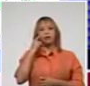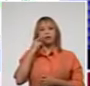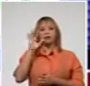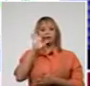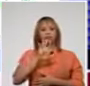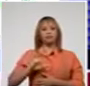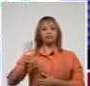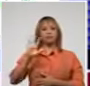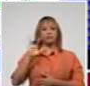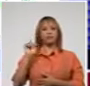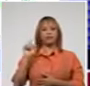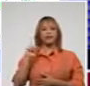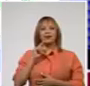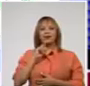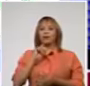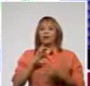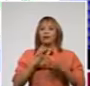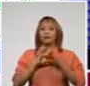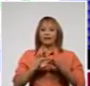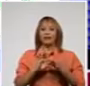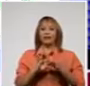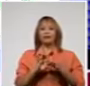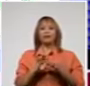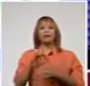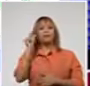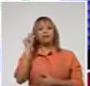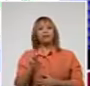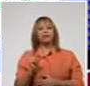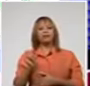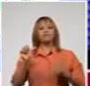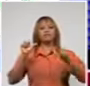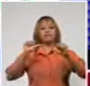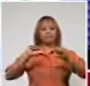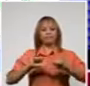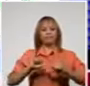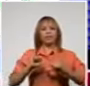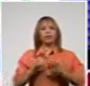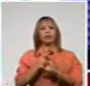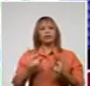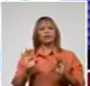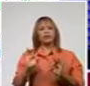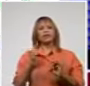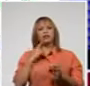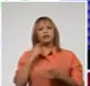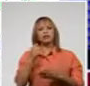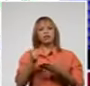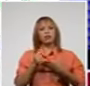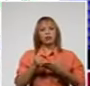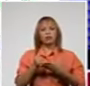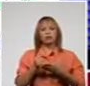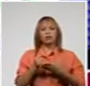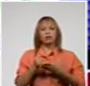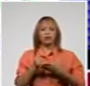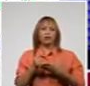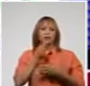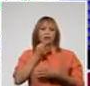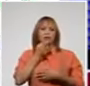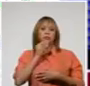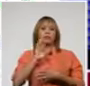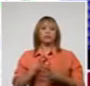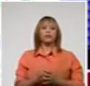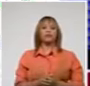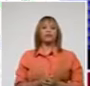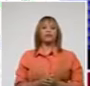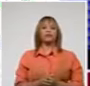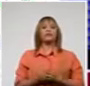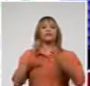en estado de gravedad y también pacientes críticos, y nuestro especialista en gráfica así lo permite, porque esta también es una cifra